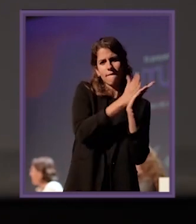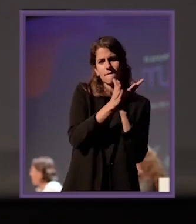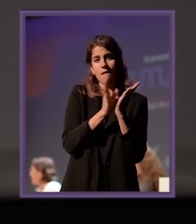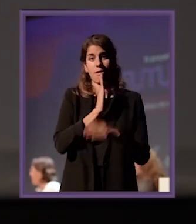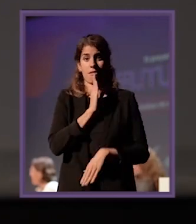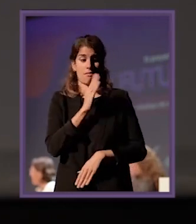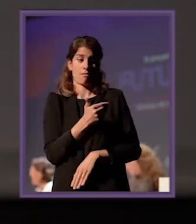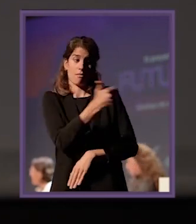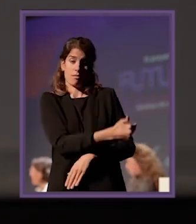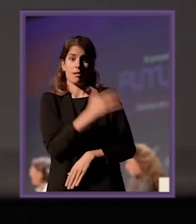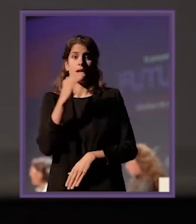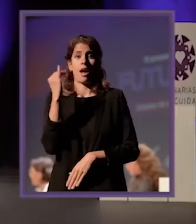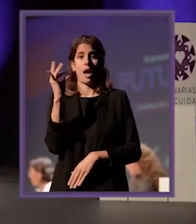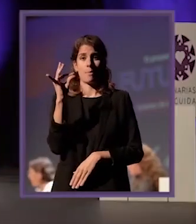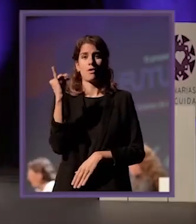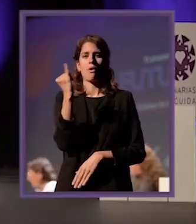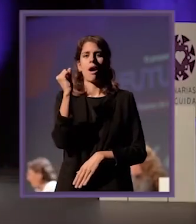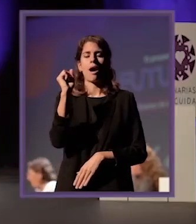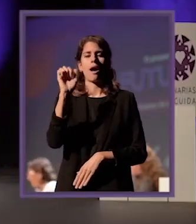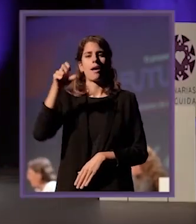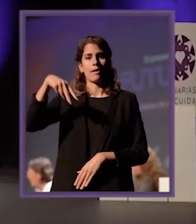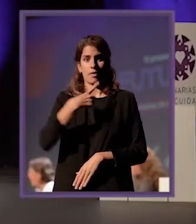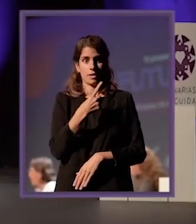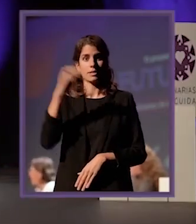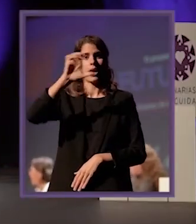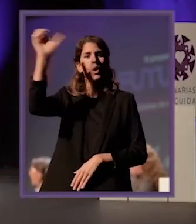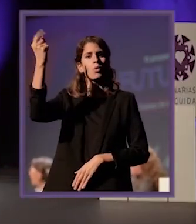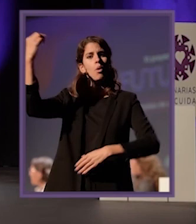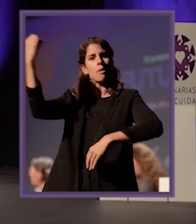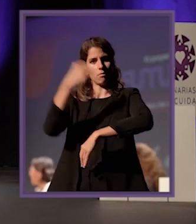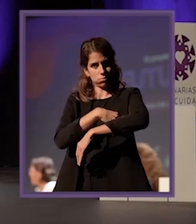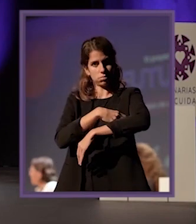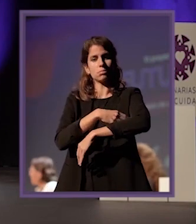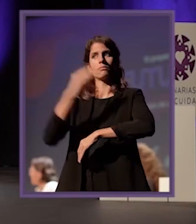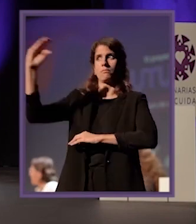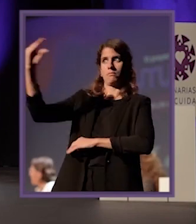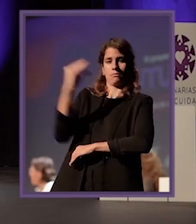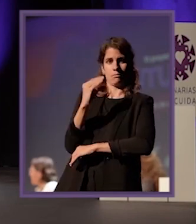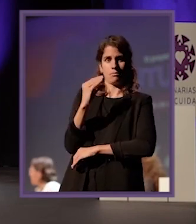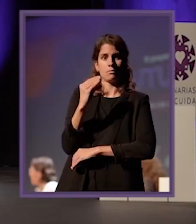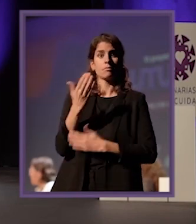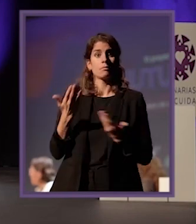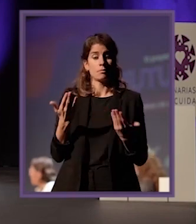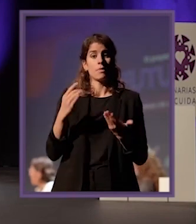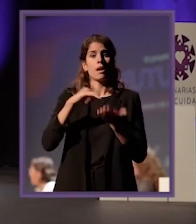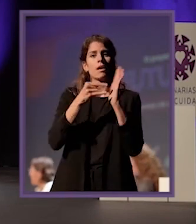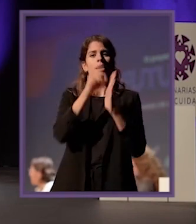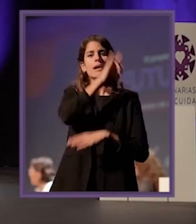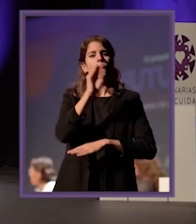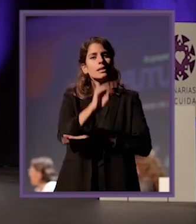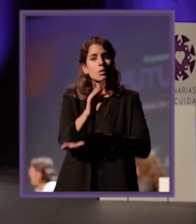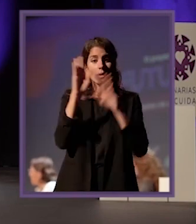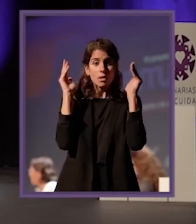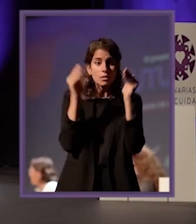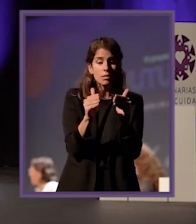viceconsejera Silvia Jaén, financiada por los fondos del Estado, el Plan Canarias Te Cuida, no solo se centra en ese cuidado, en